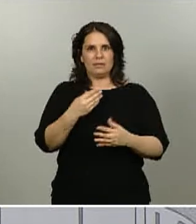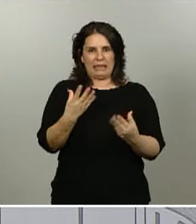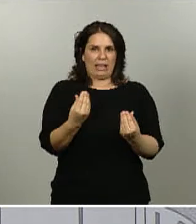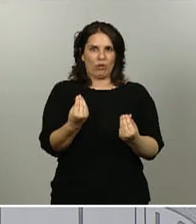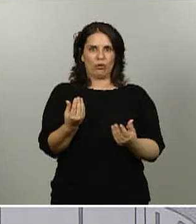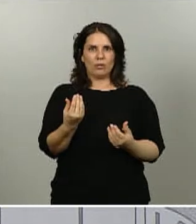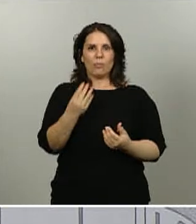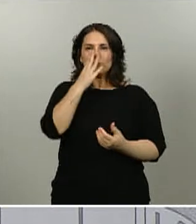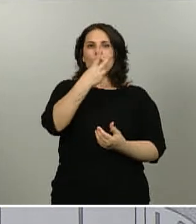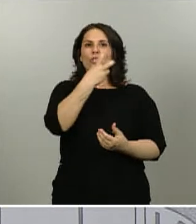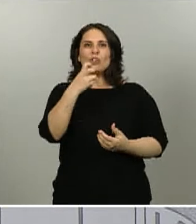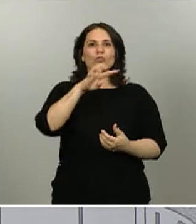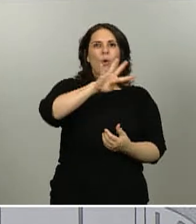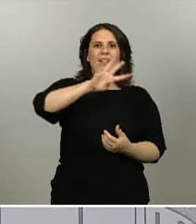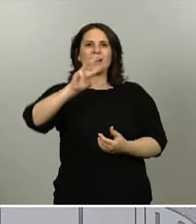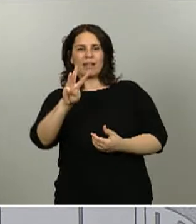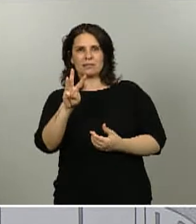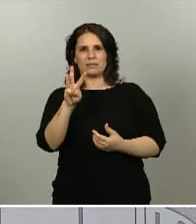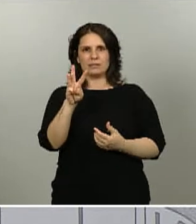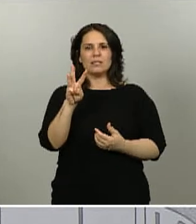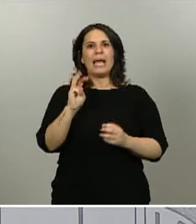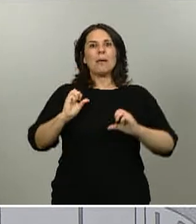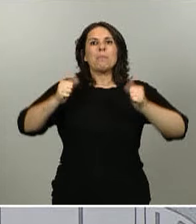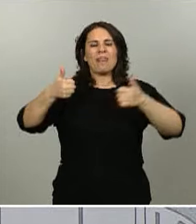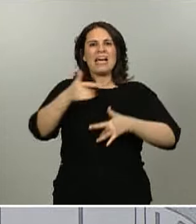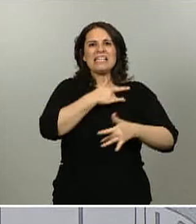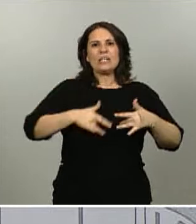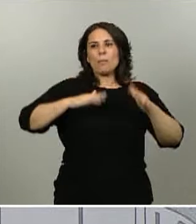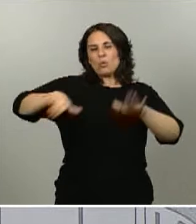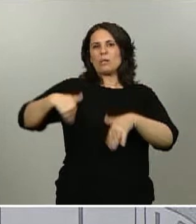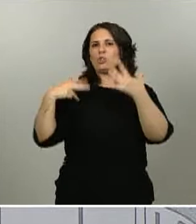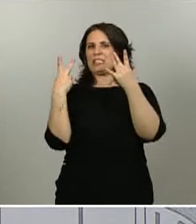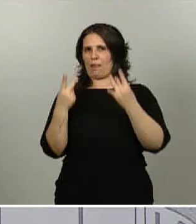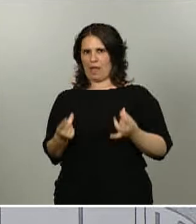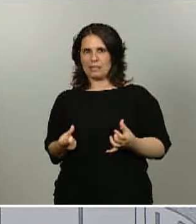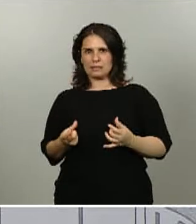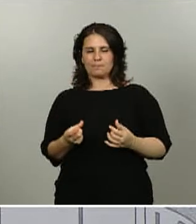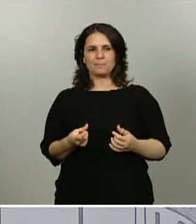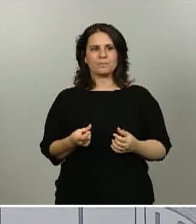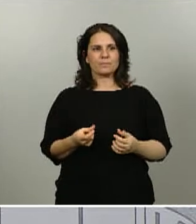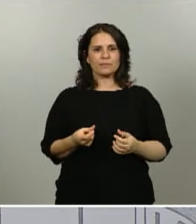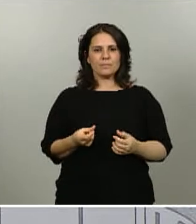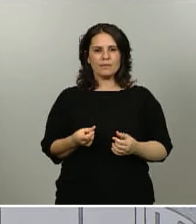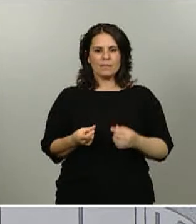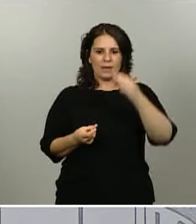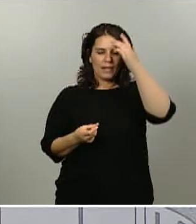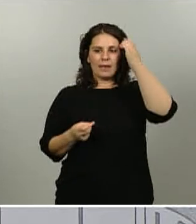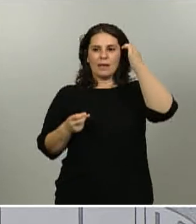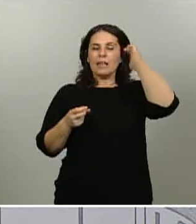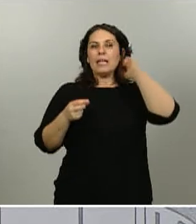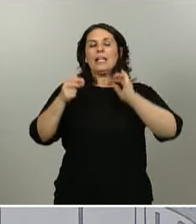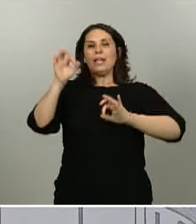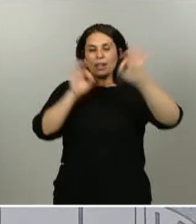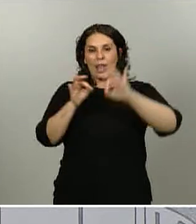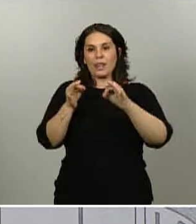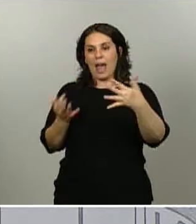243 casos que han iniciado síntomas en los últimos 7 días. Lo que nos cambia esa incidencia acumulada de 6,64